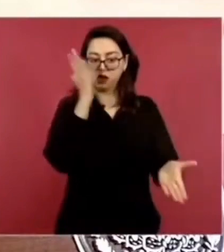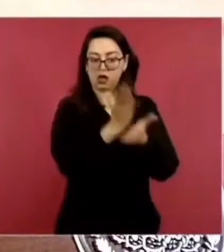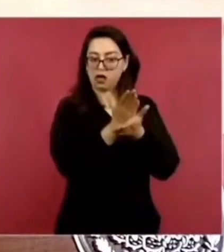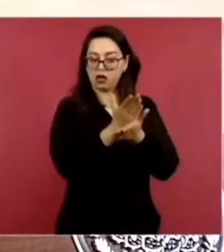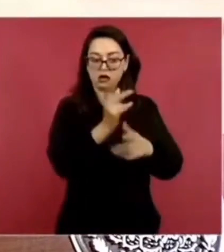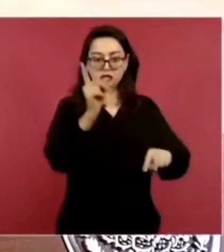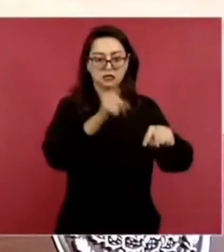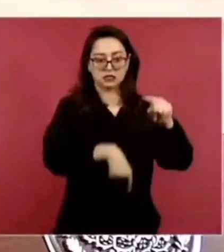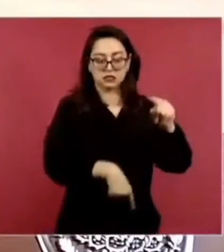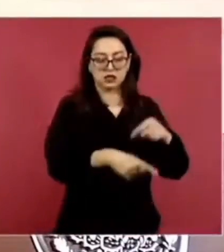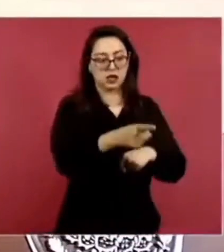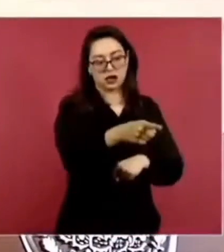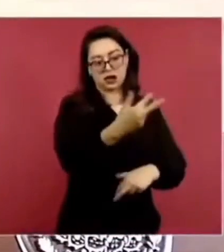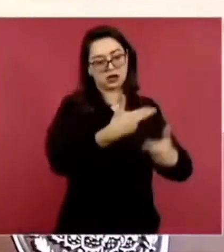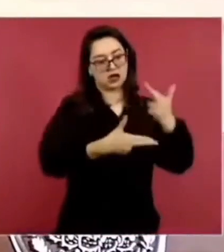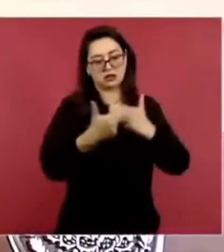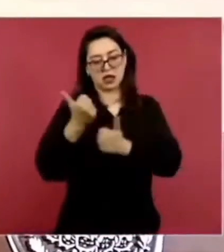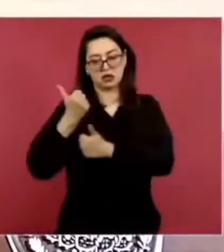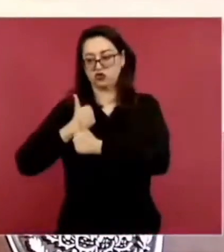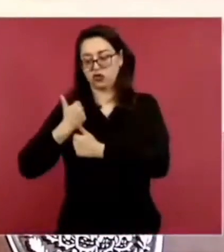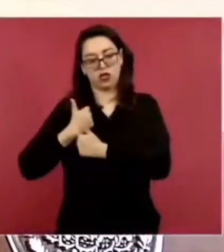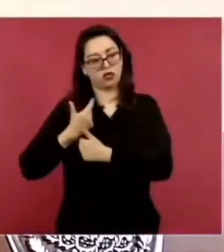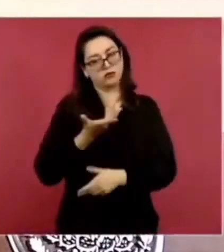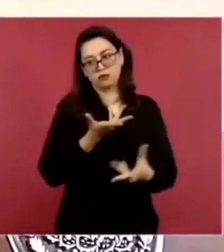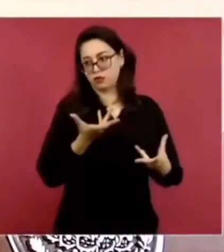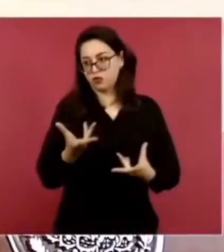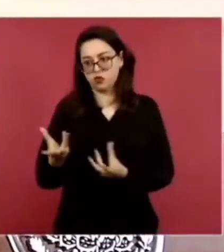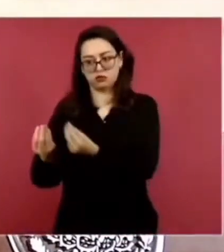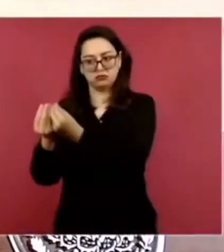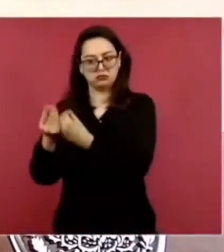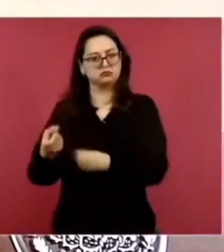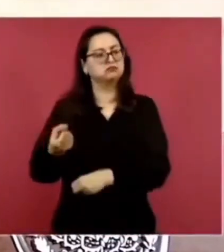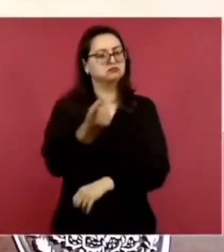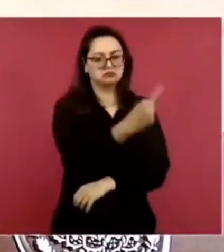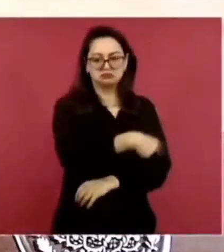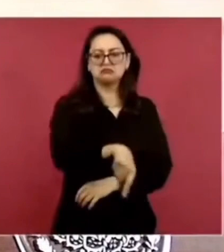no opusieron resistencia, que aún